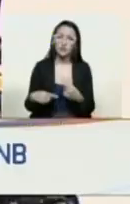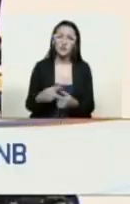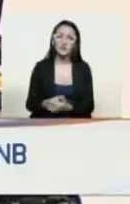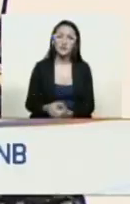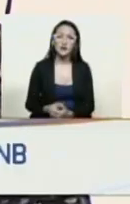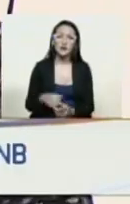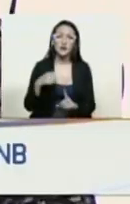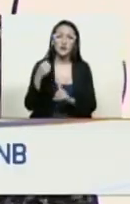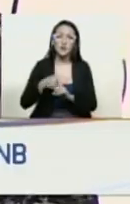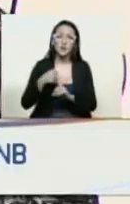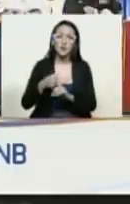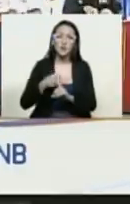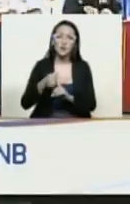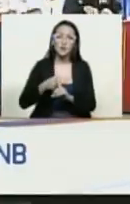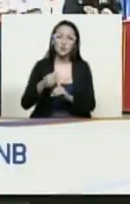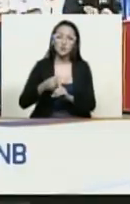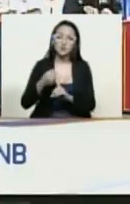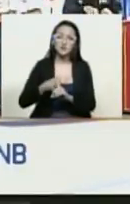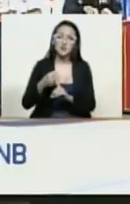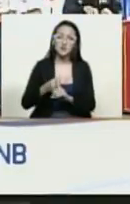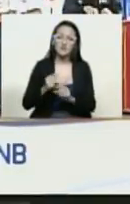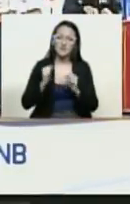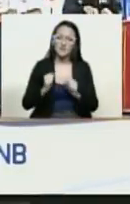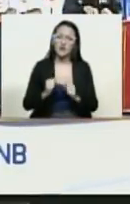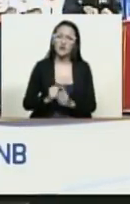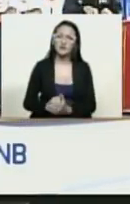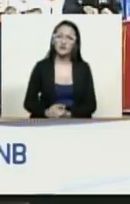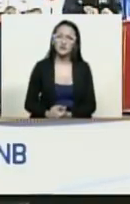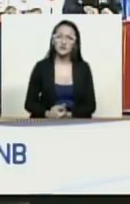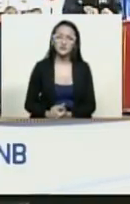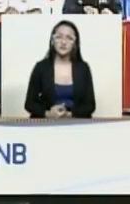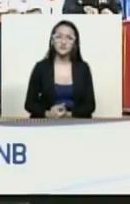en una lucha dura